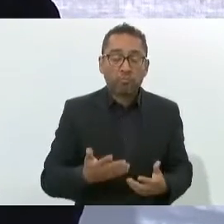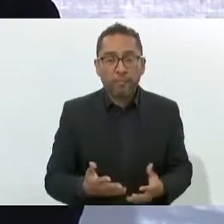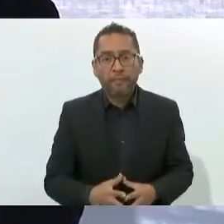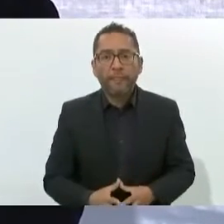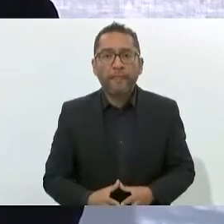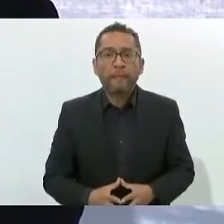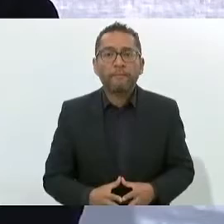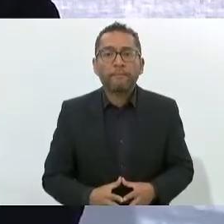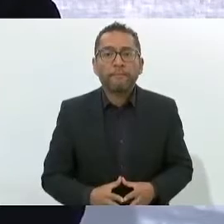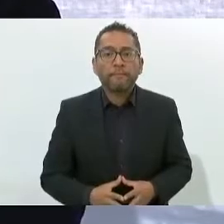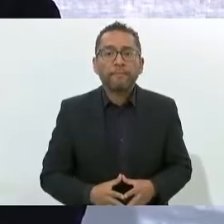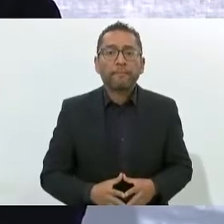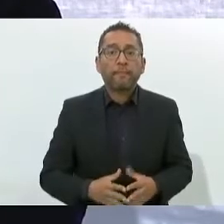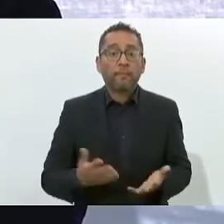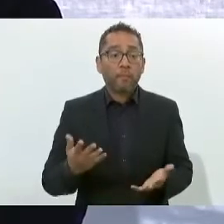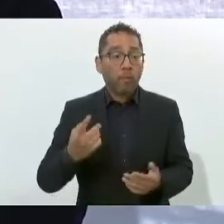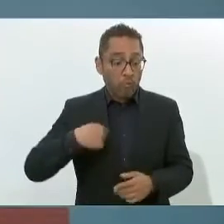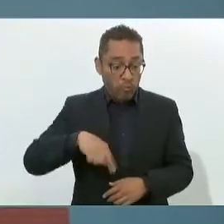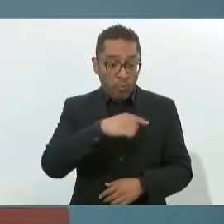Estamos aquí en Zamora